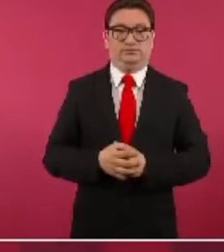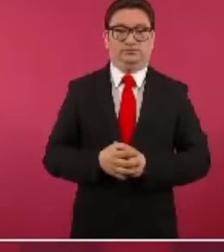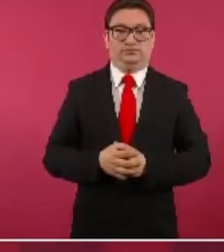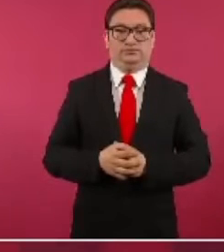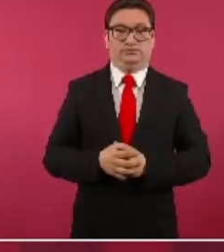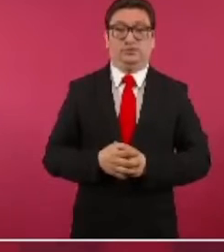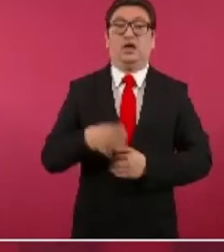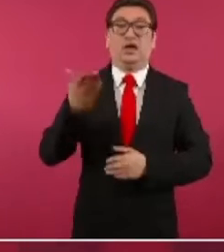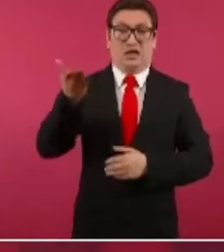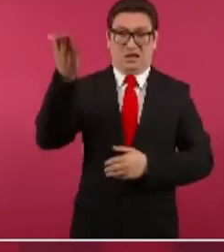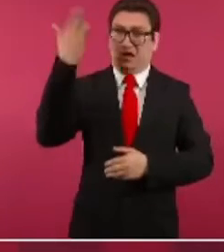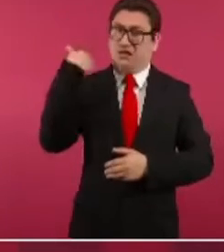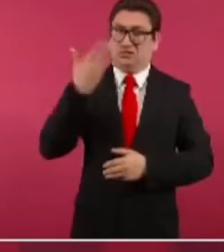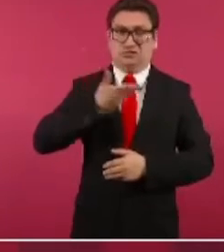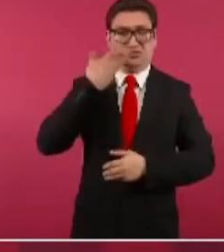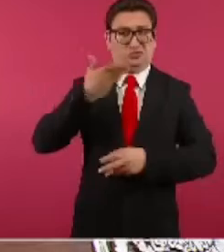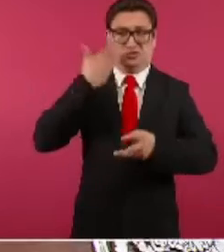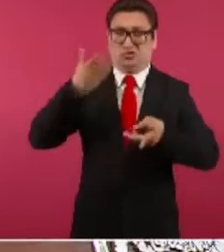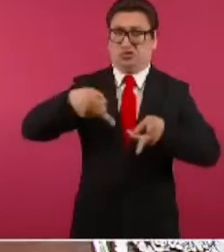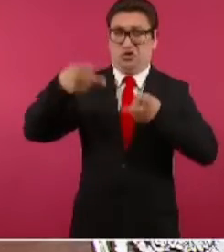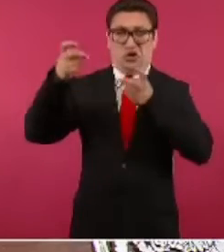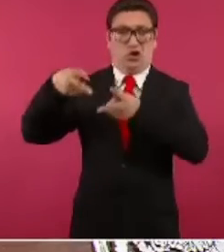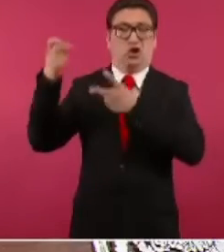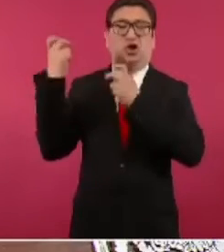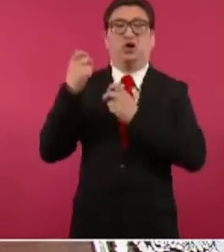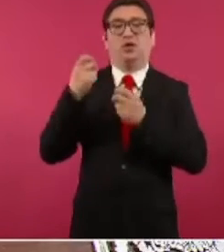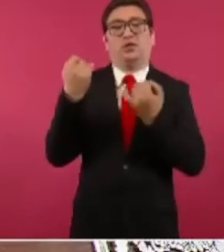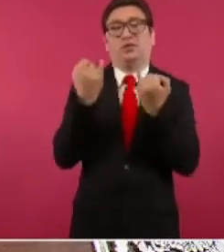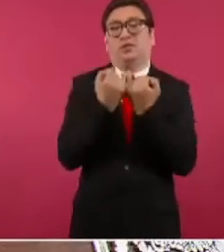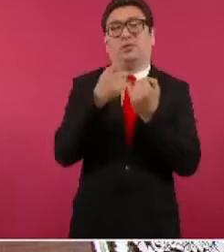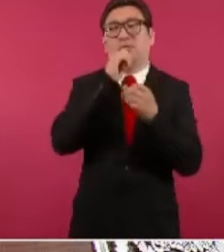Se robaban hasta las medicinas.